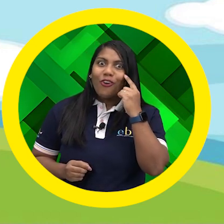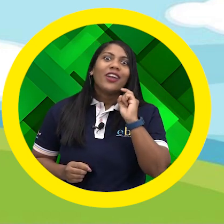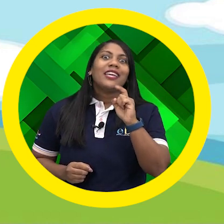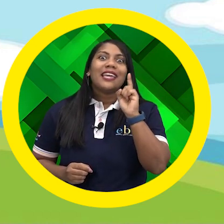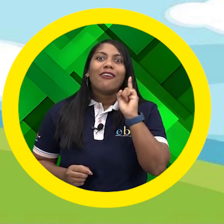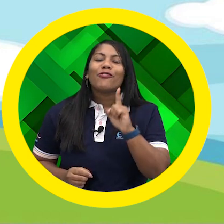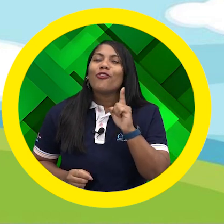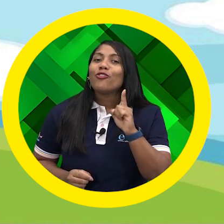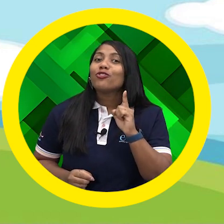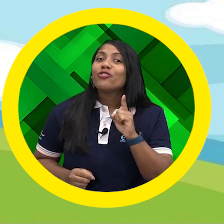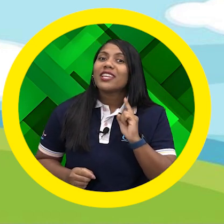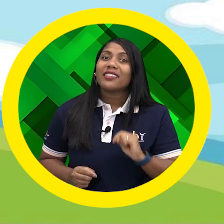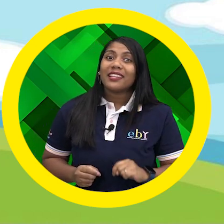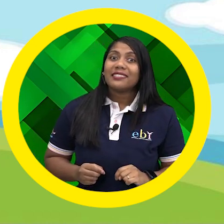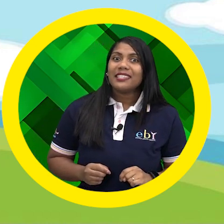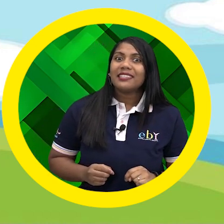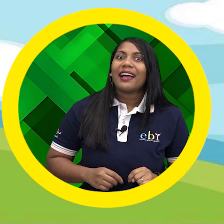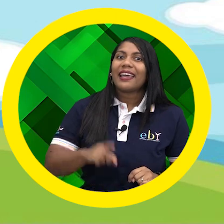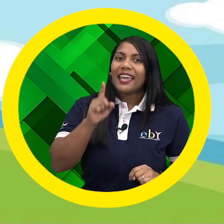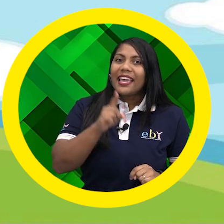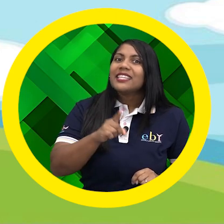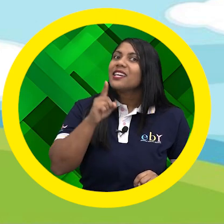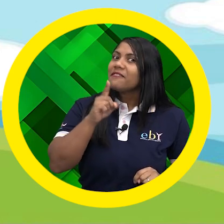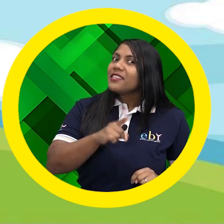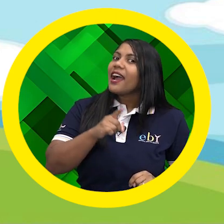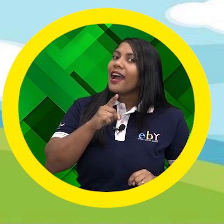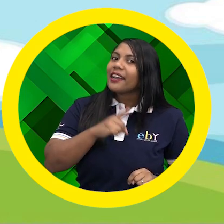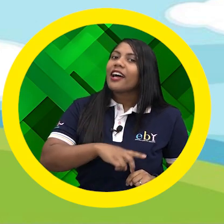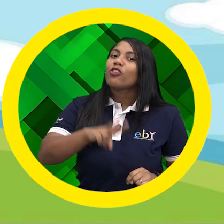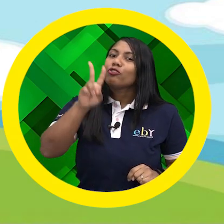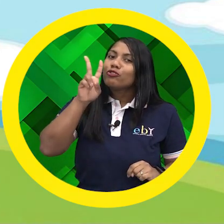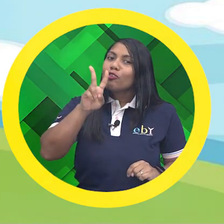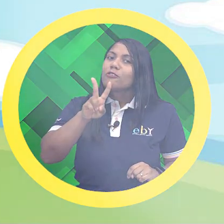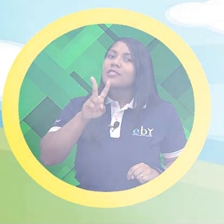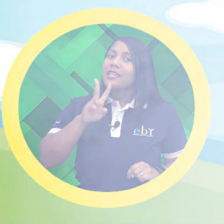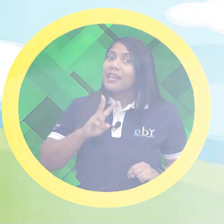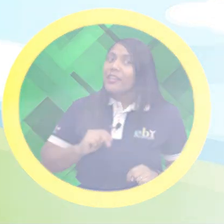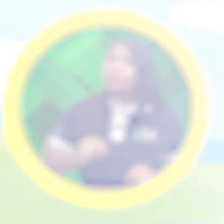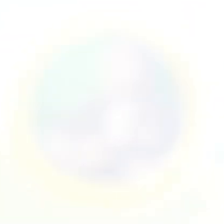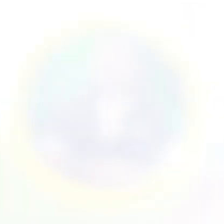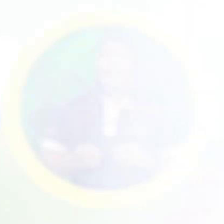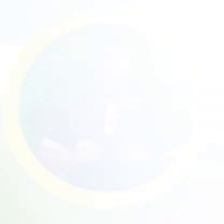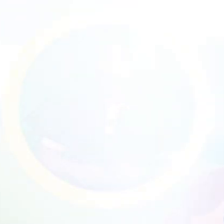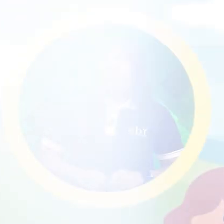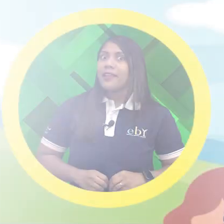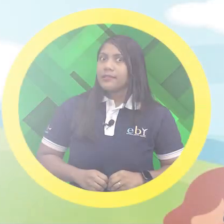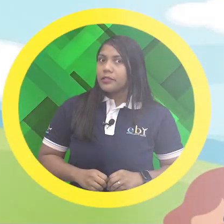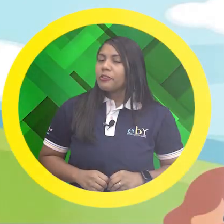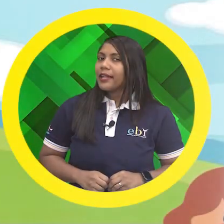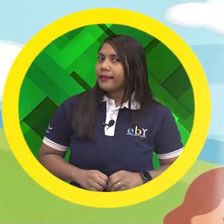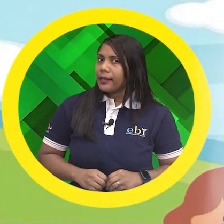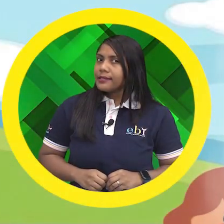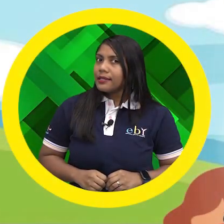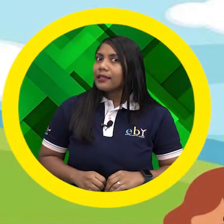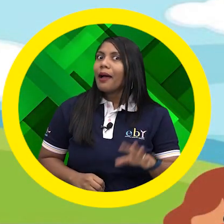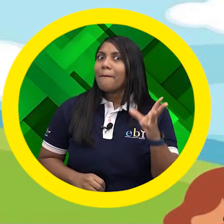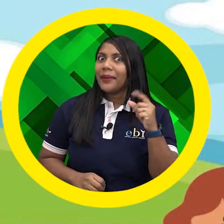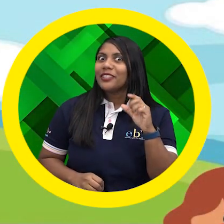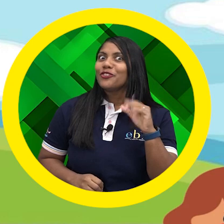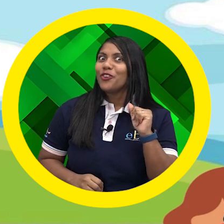vio y habló con doña Teresita que ella había agarrado dos helados Claro que la señora